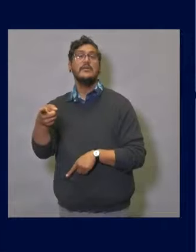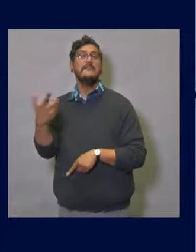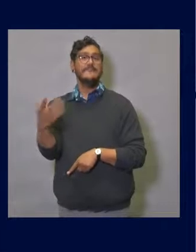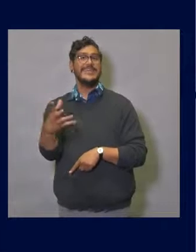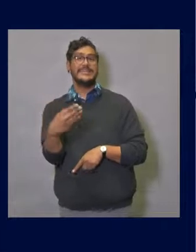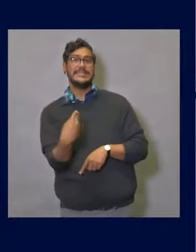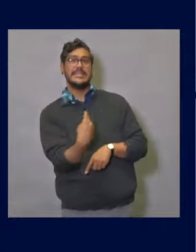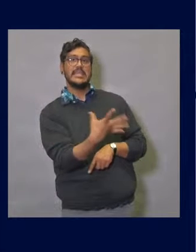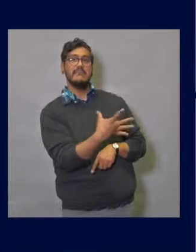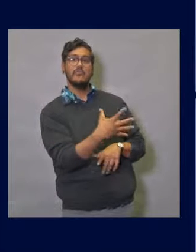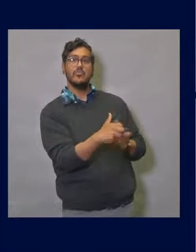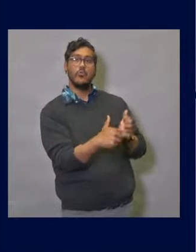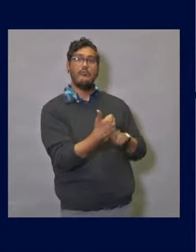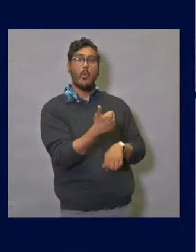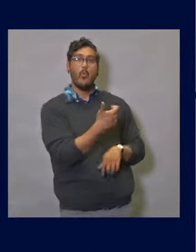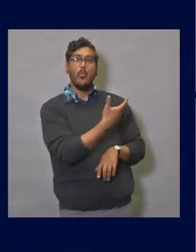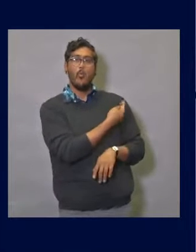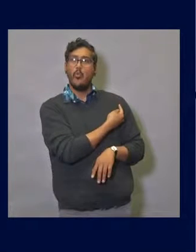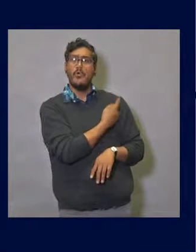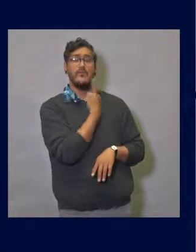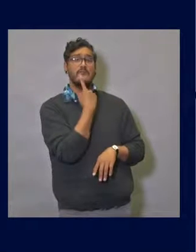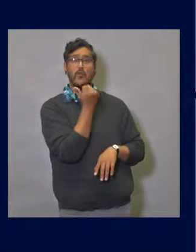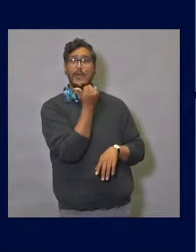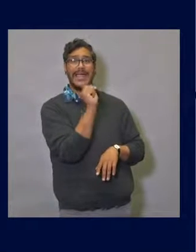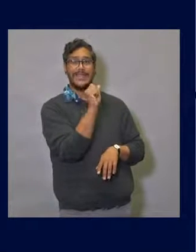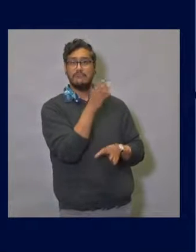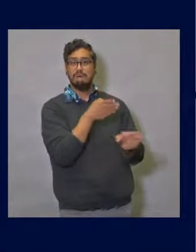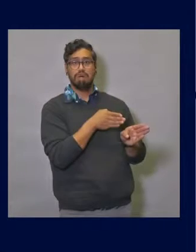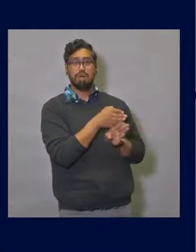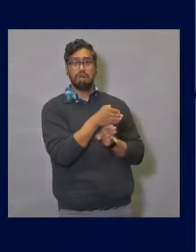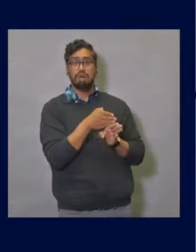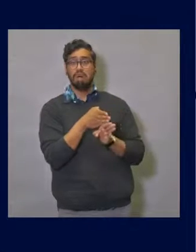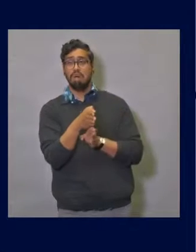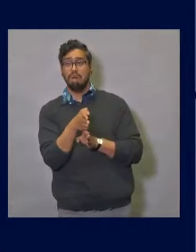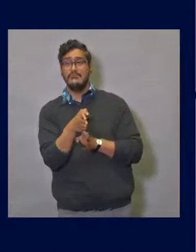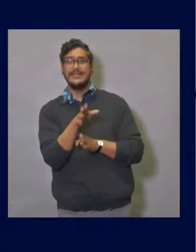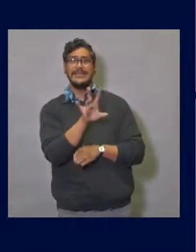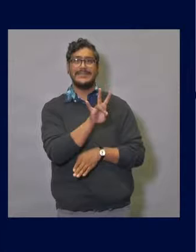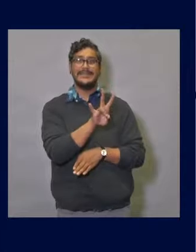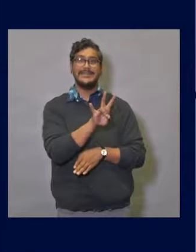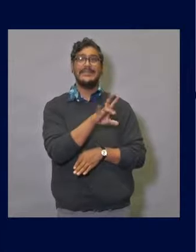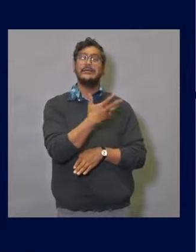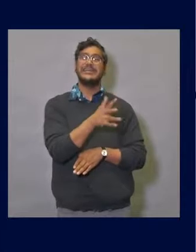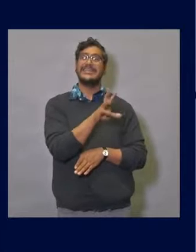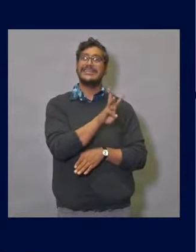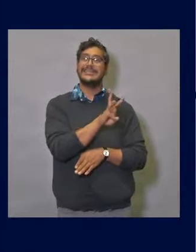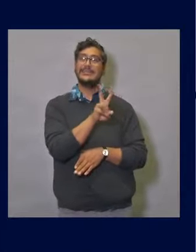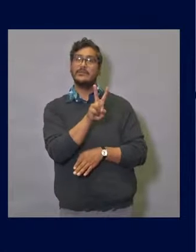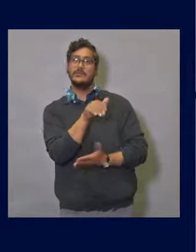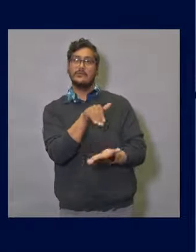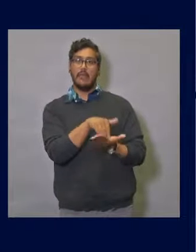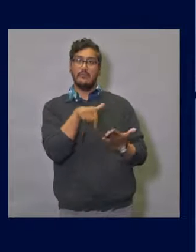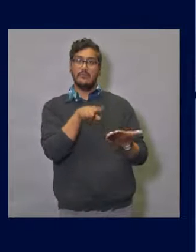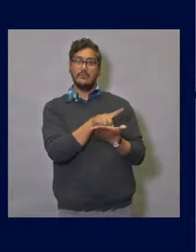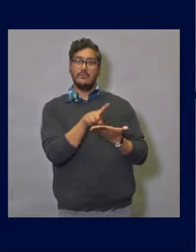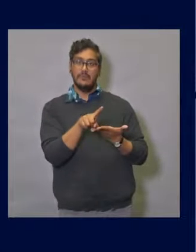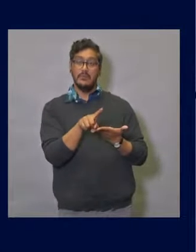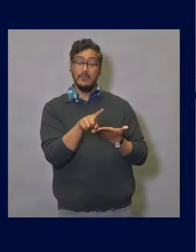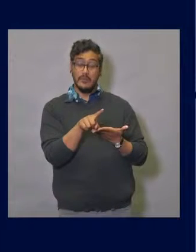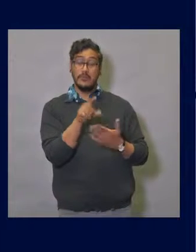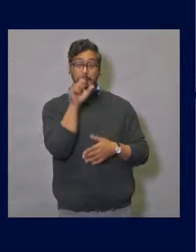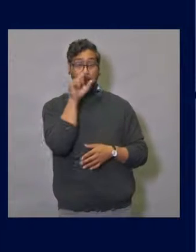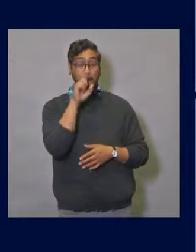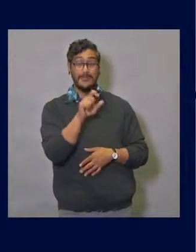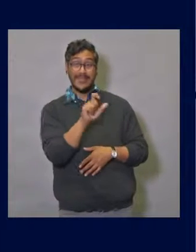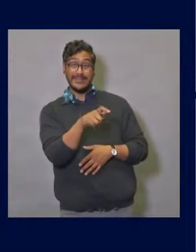la mayor cantidad de dosis de cualquier sector, con 72,000 dosis esta semana. Proporcionar dosis de